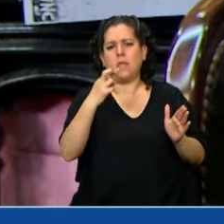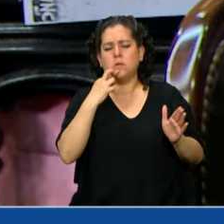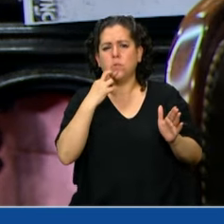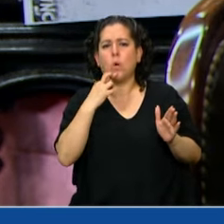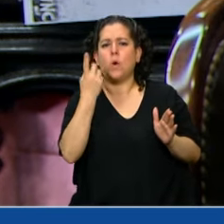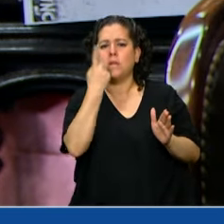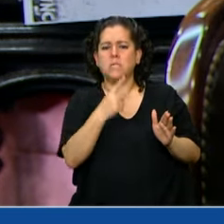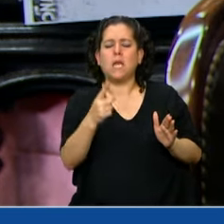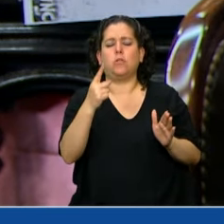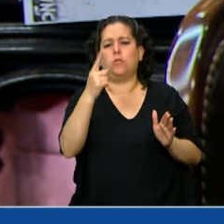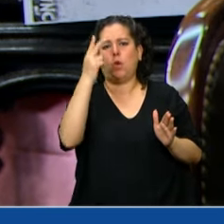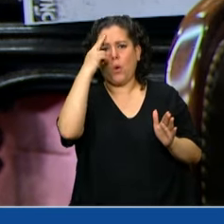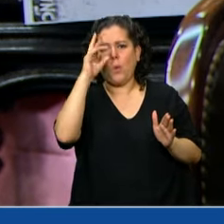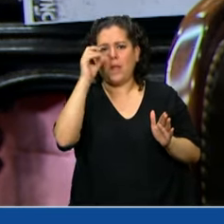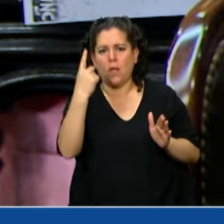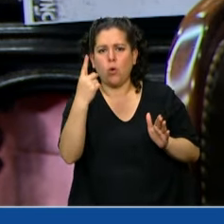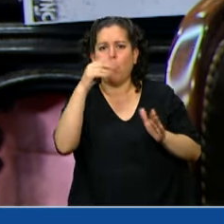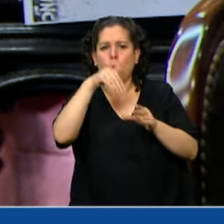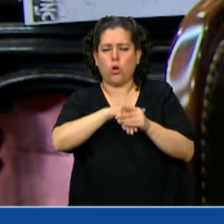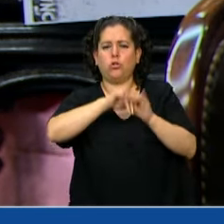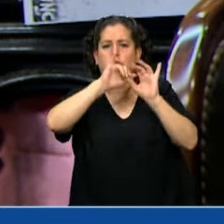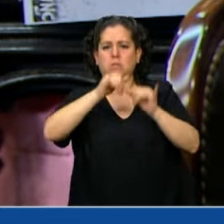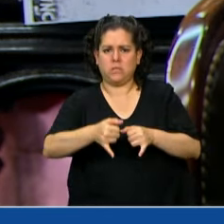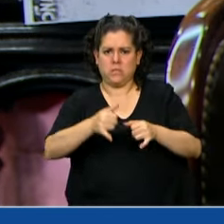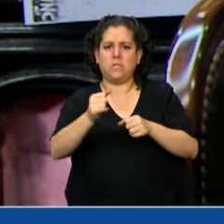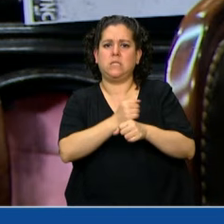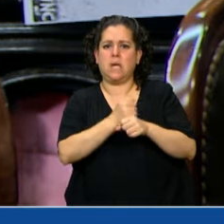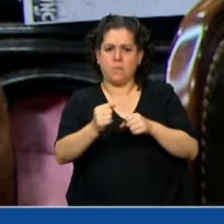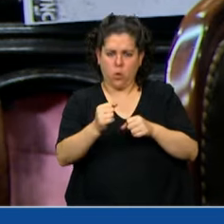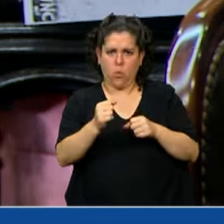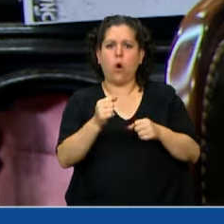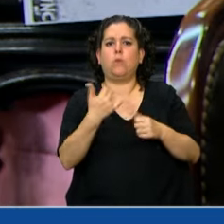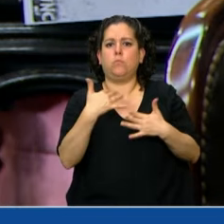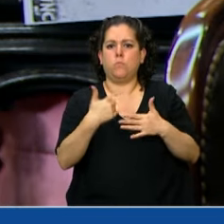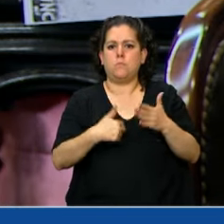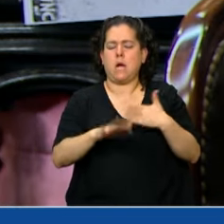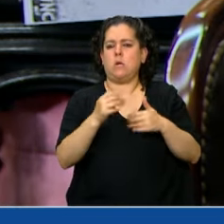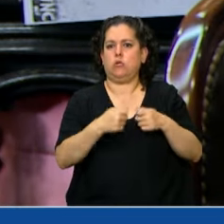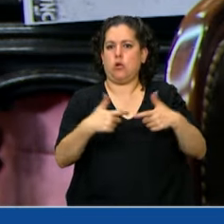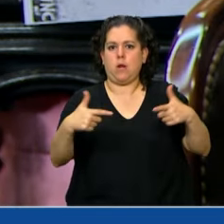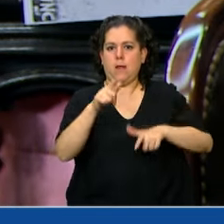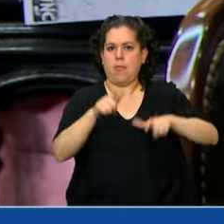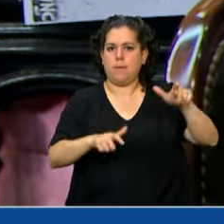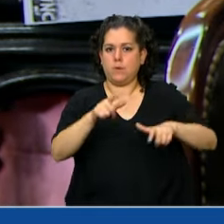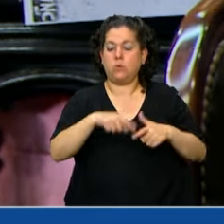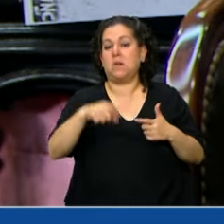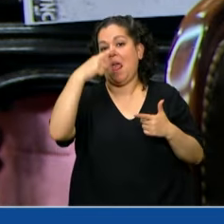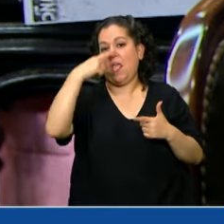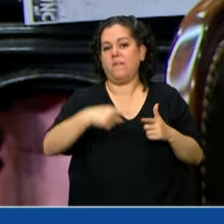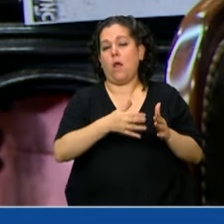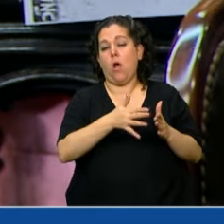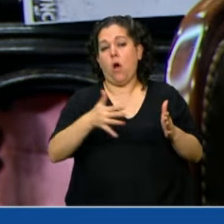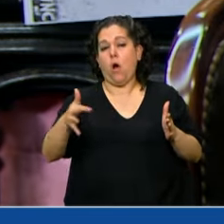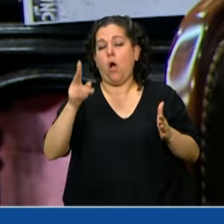votos positivos se aprobó en la cámara de diputados o sea con una amplia mayoría y finalmente después de un proceso